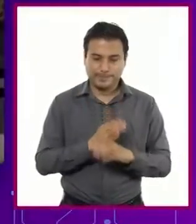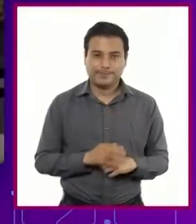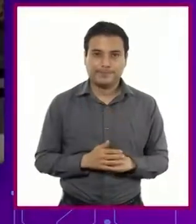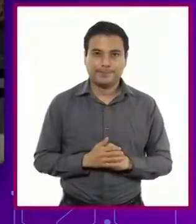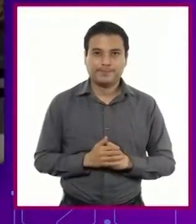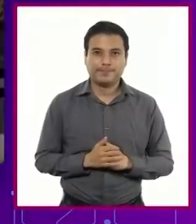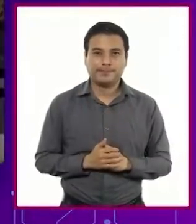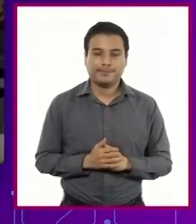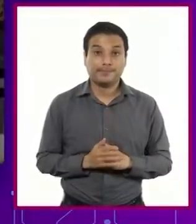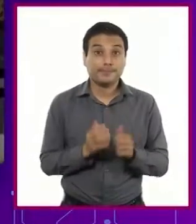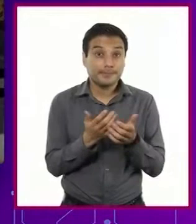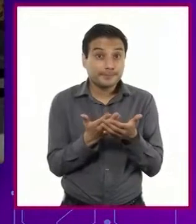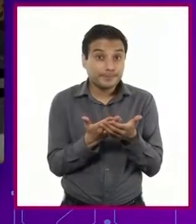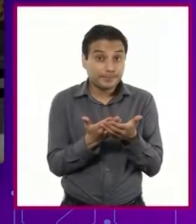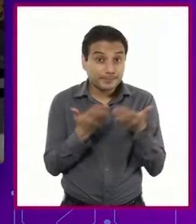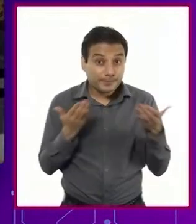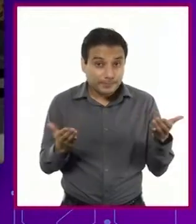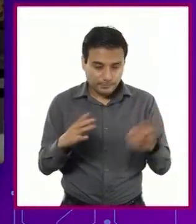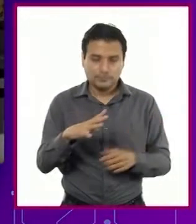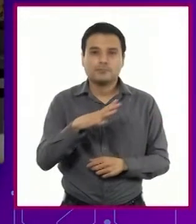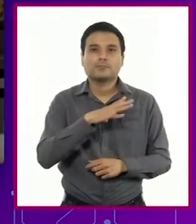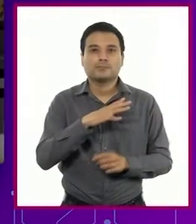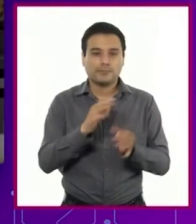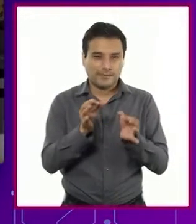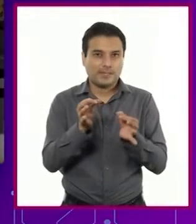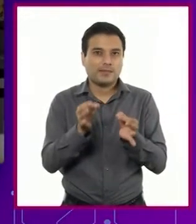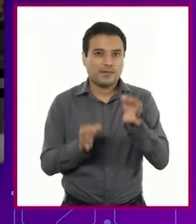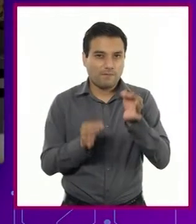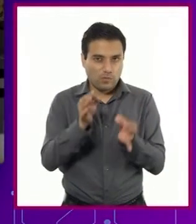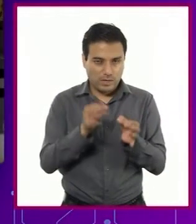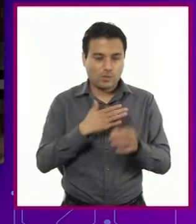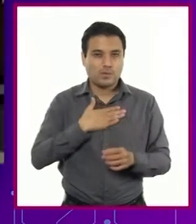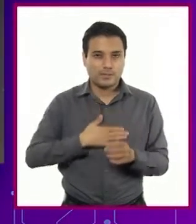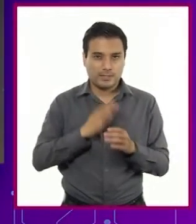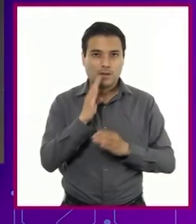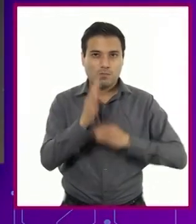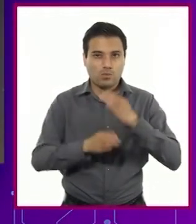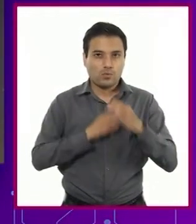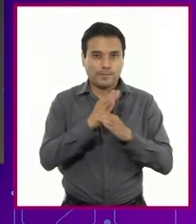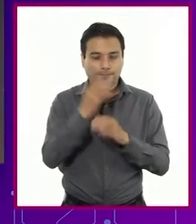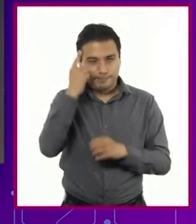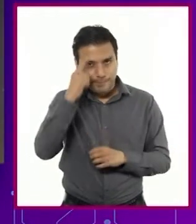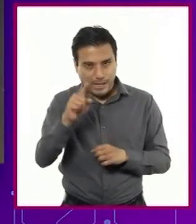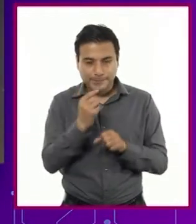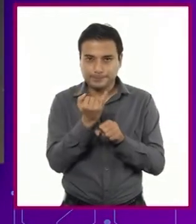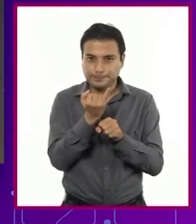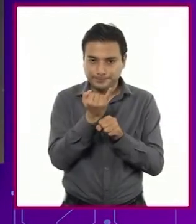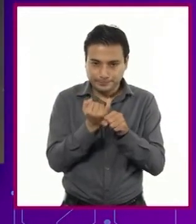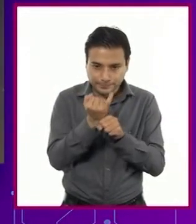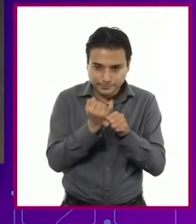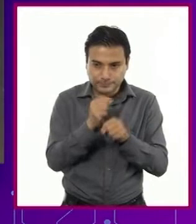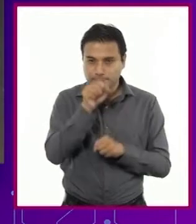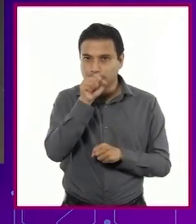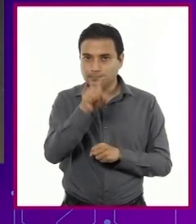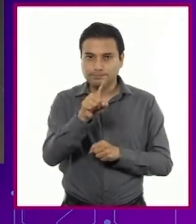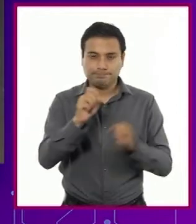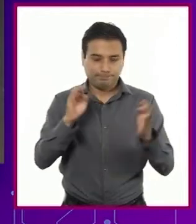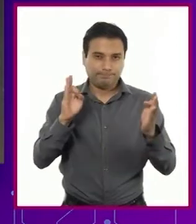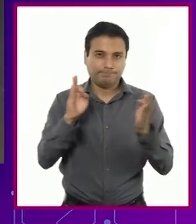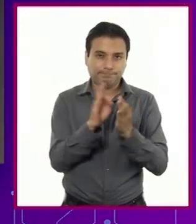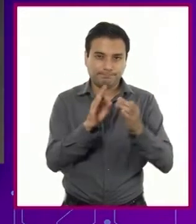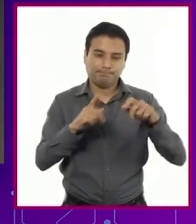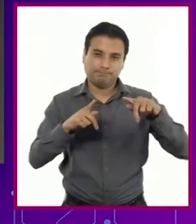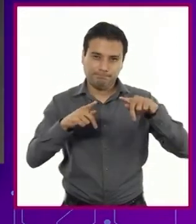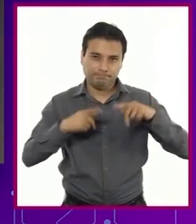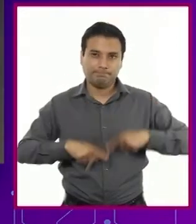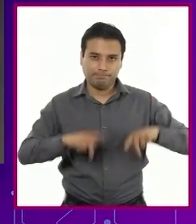En la actualidad, existe un tribunal de justicia en el mundo que se dedica a investigar y, en su caso, enjuiciar a personas